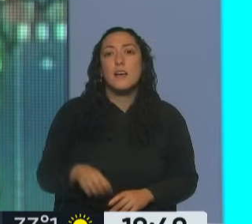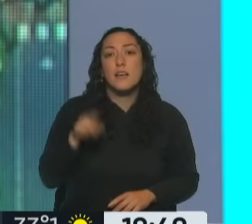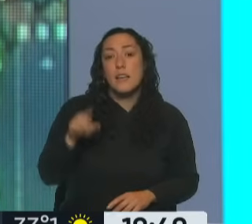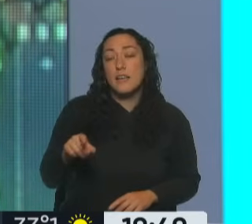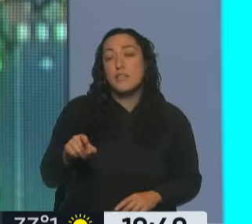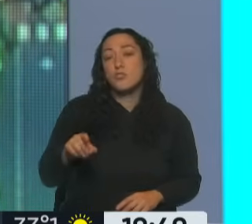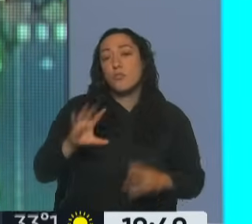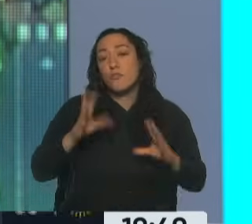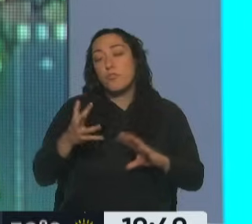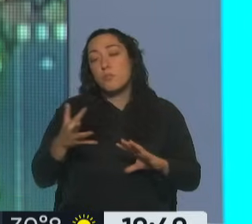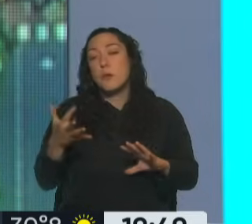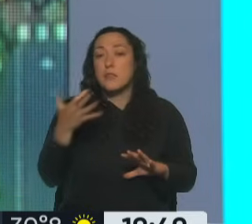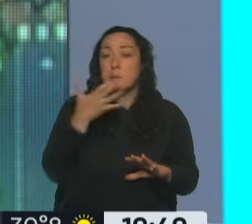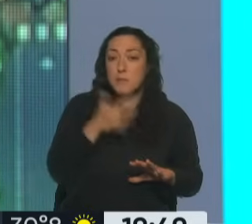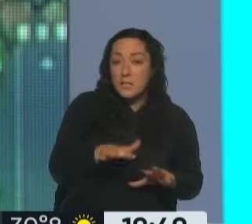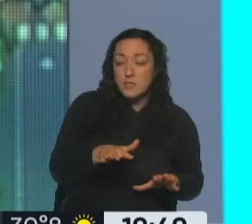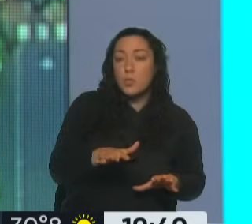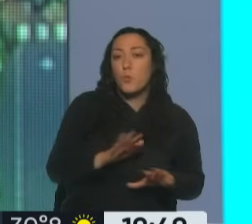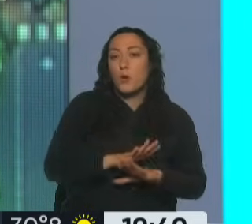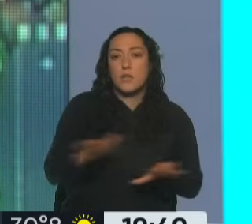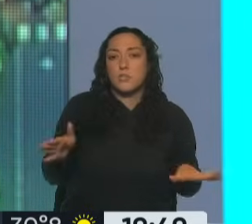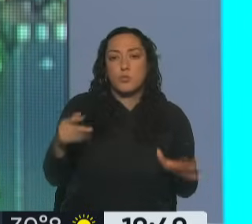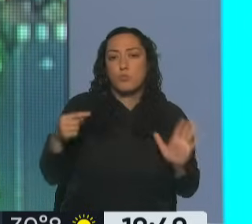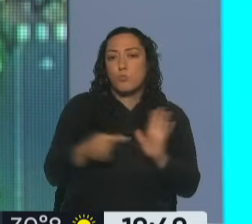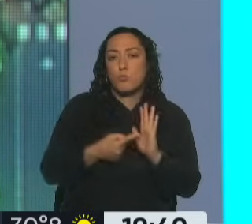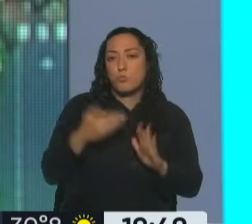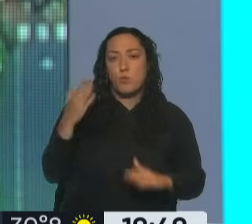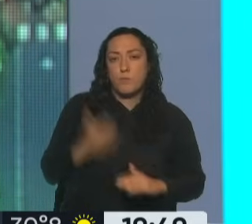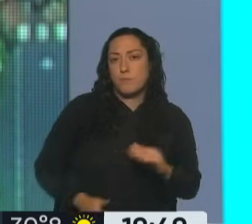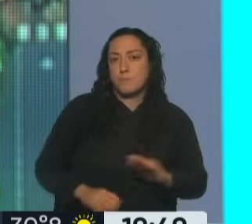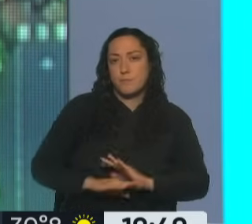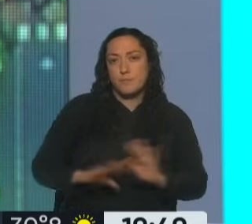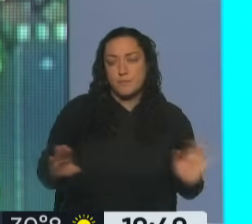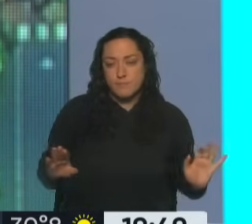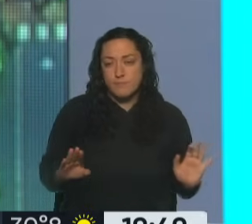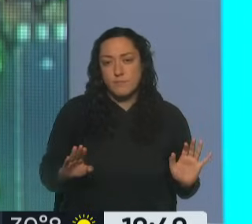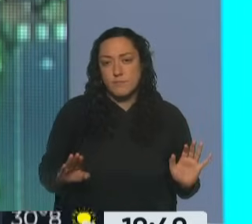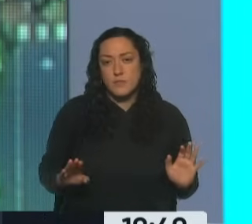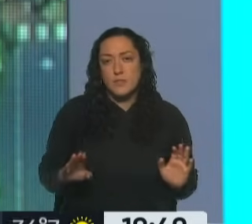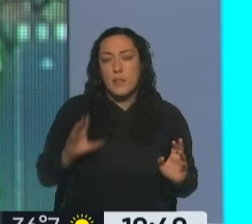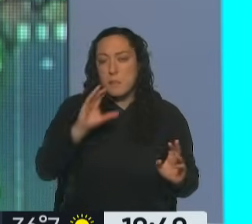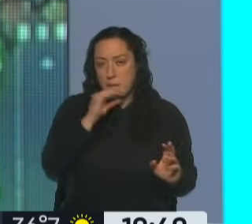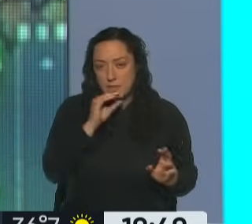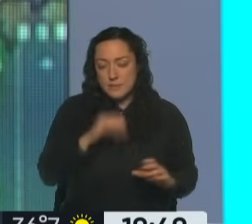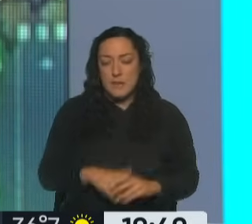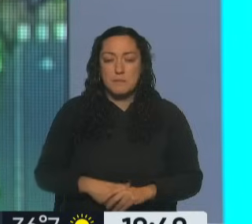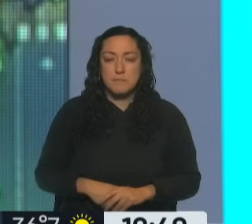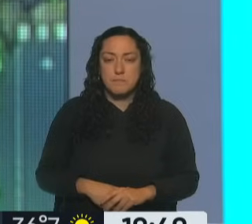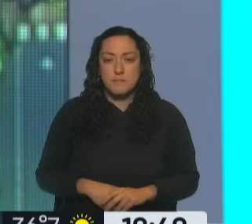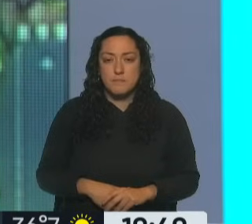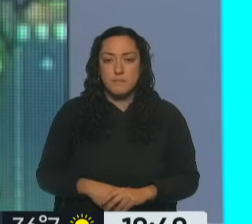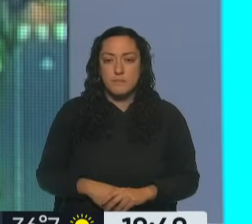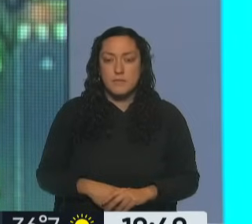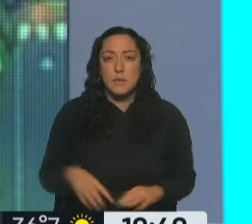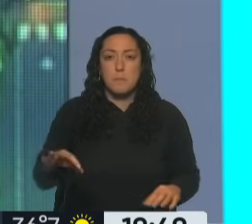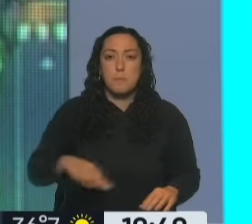interpretación respecto a, bueno, hasta aquí llegué, digamos, este es un punto de quiebre en